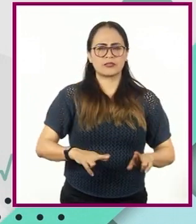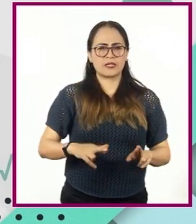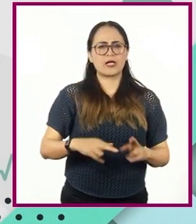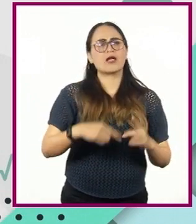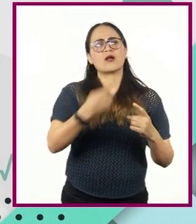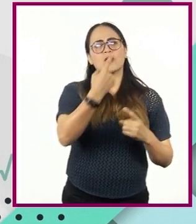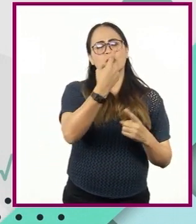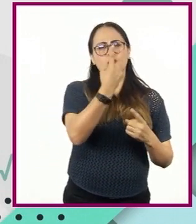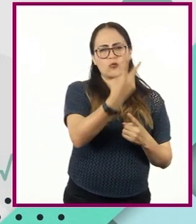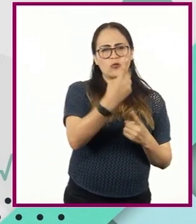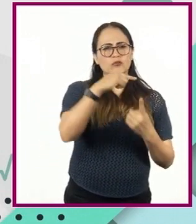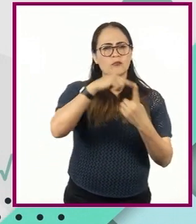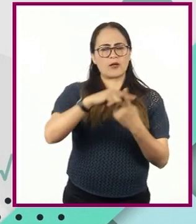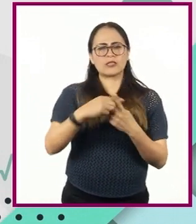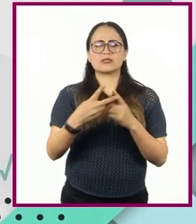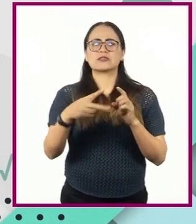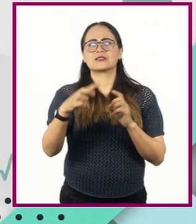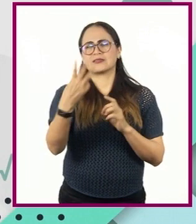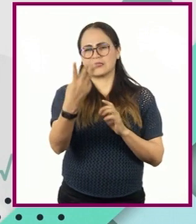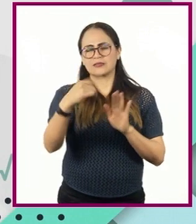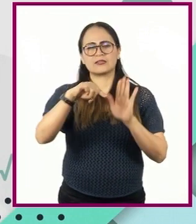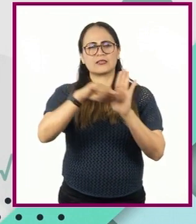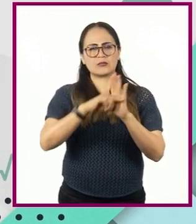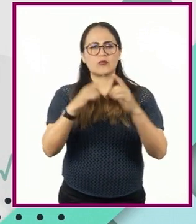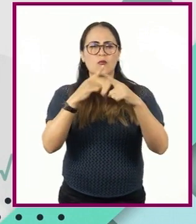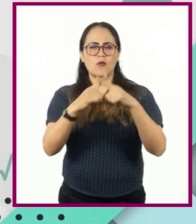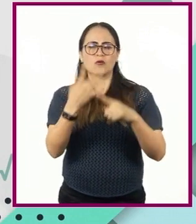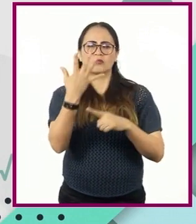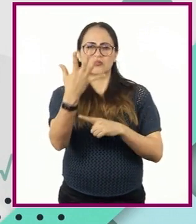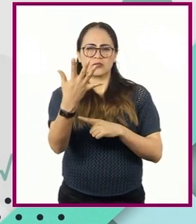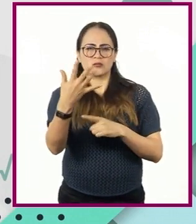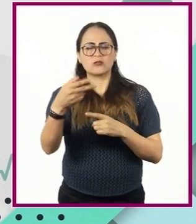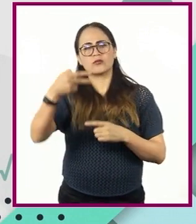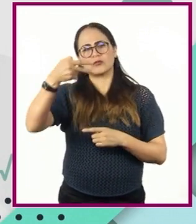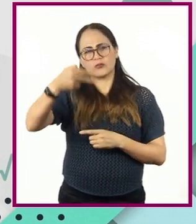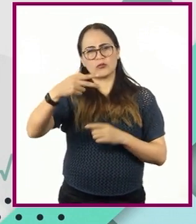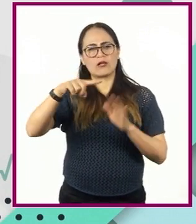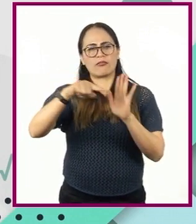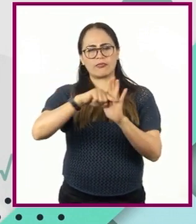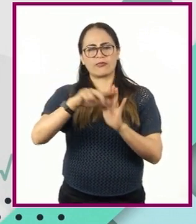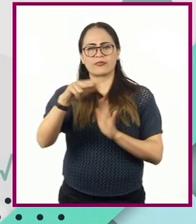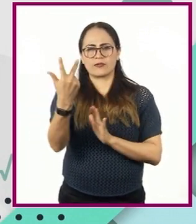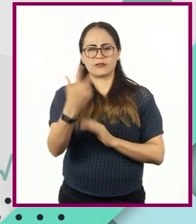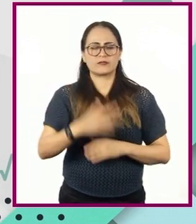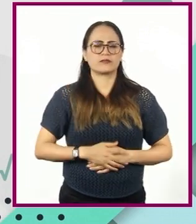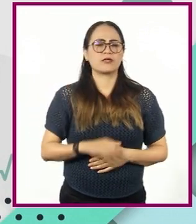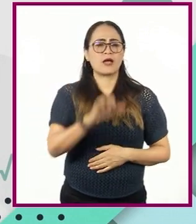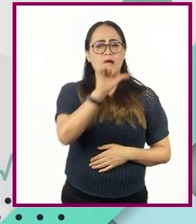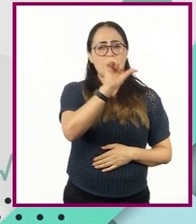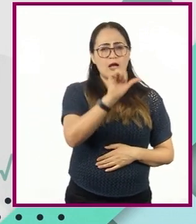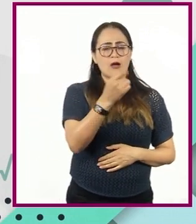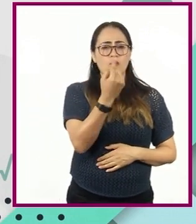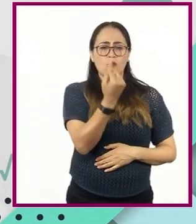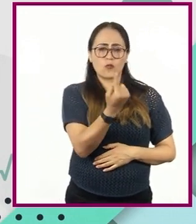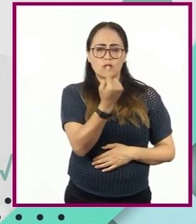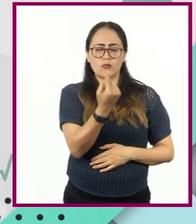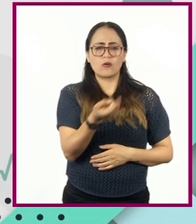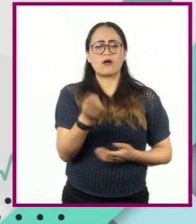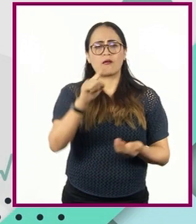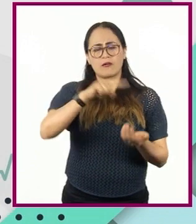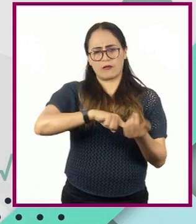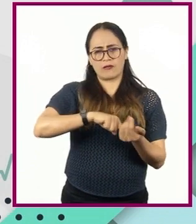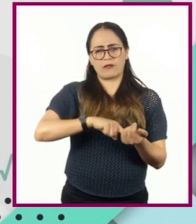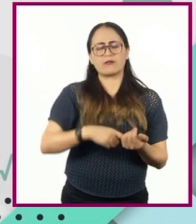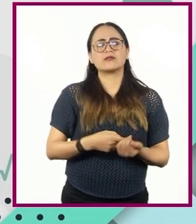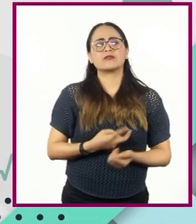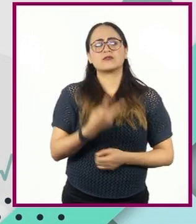3 negativo por 5 igual a 13 negativo. En la celda A1 se registra el valor numérico del sumando